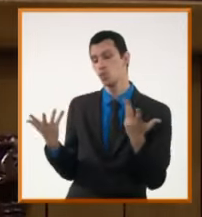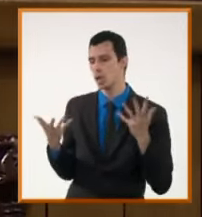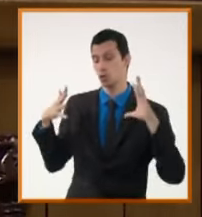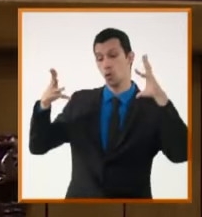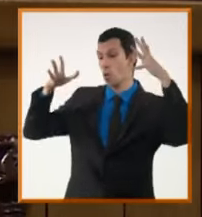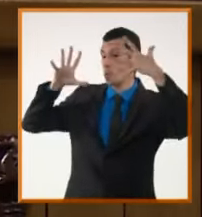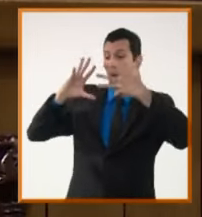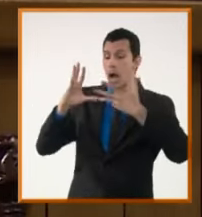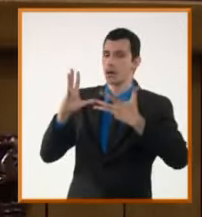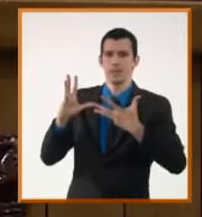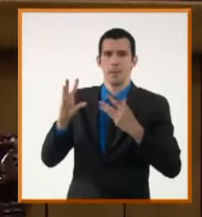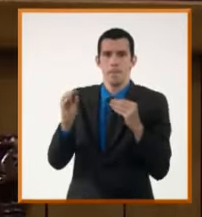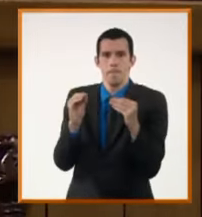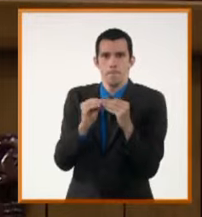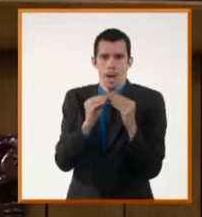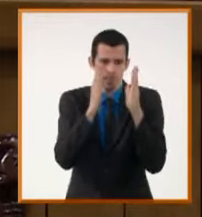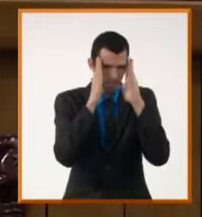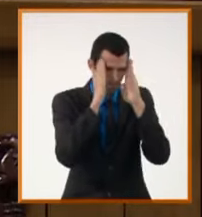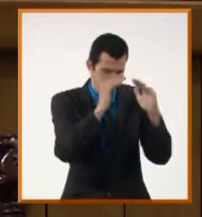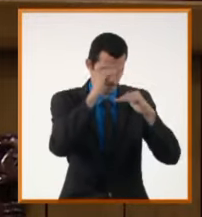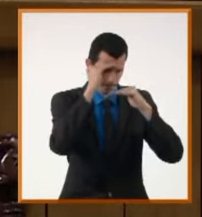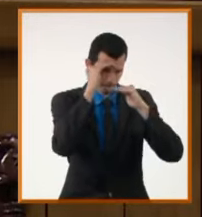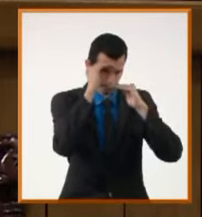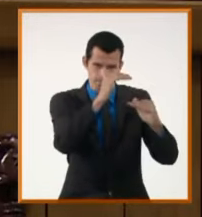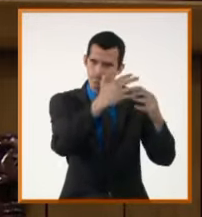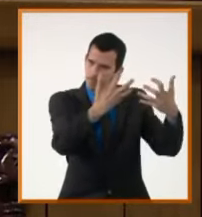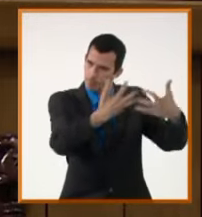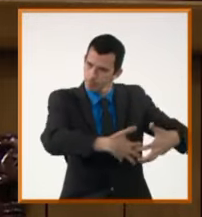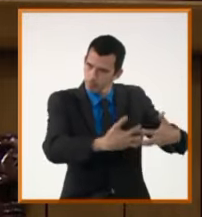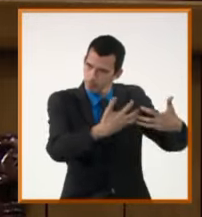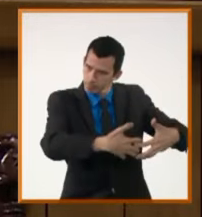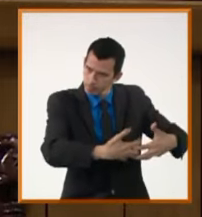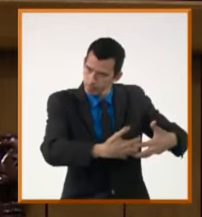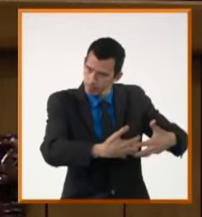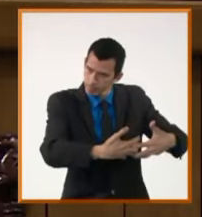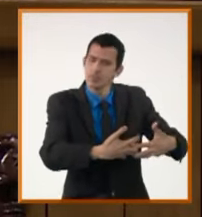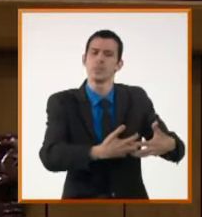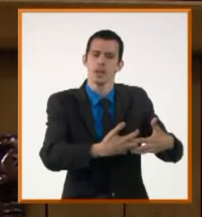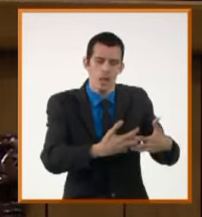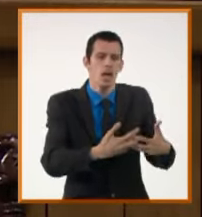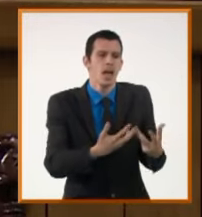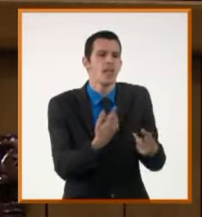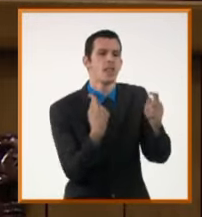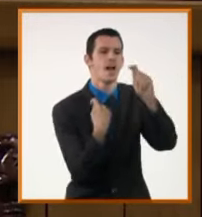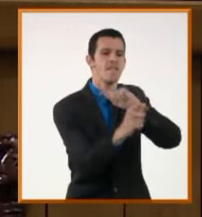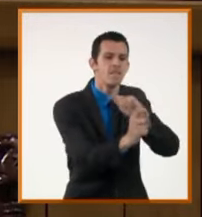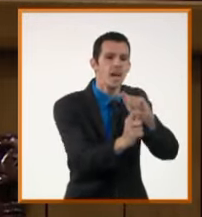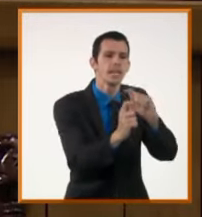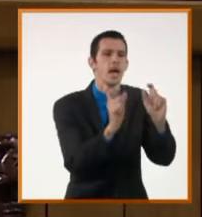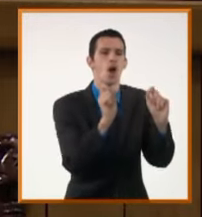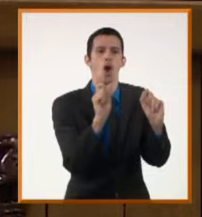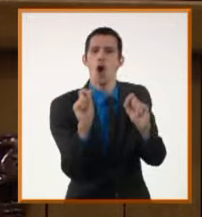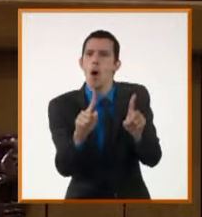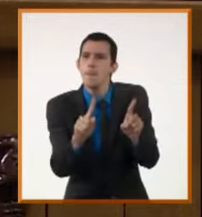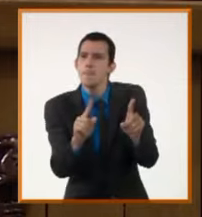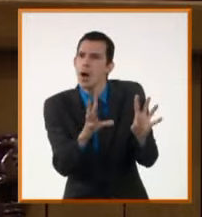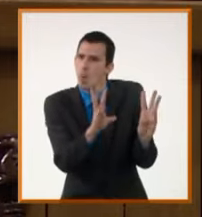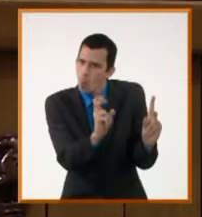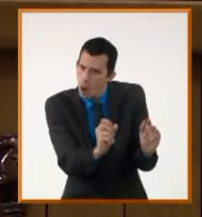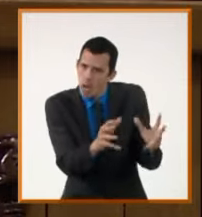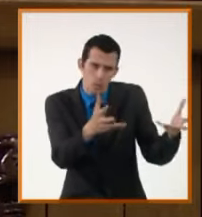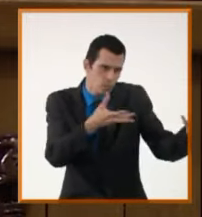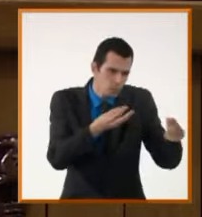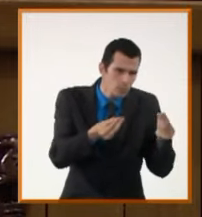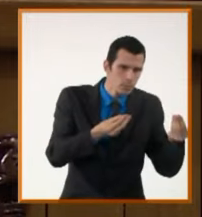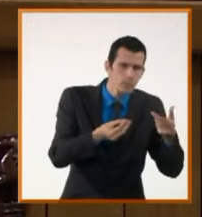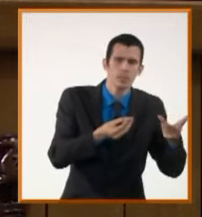al principal actor económico del país, que sería la empresa estatal socialista, para lo cual, bueno, se tomarán a